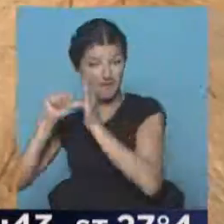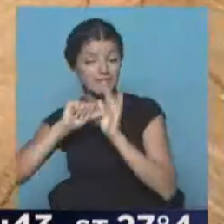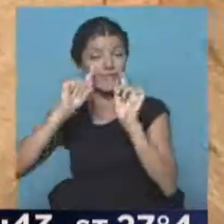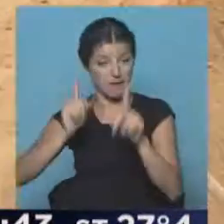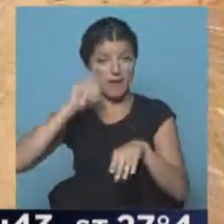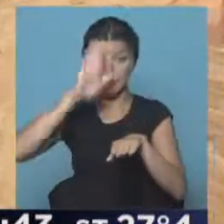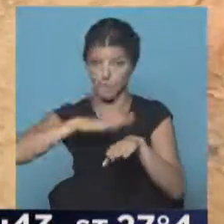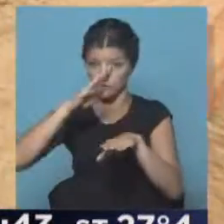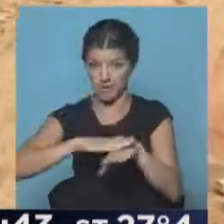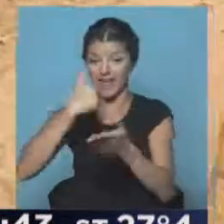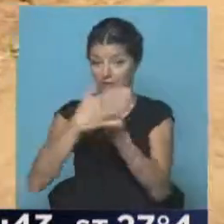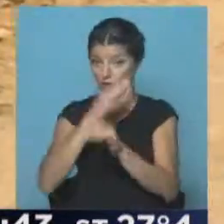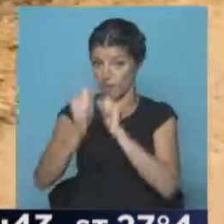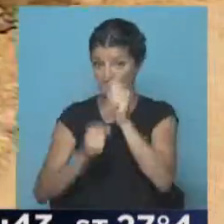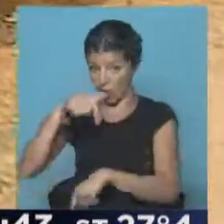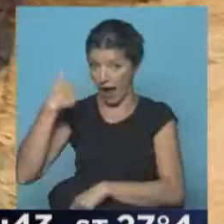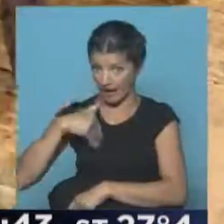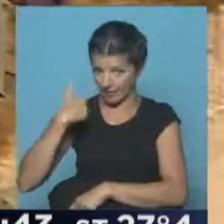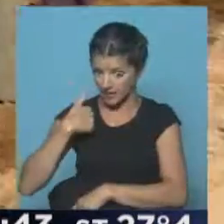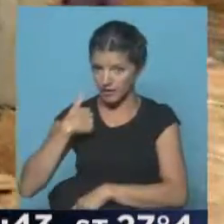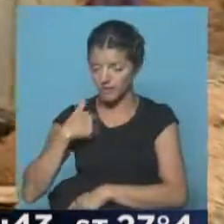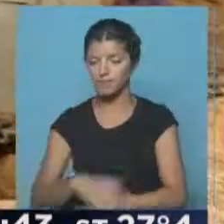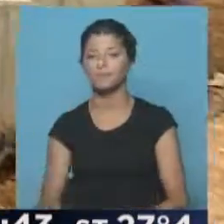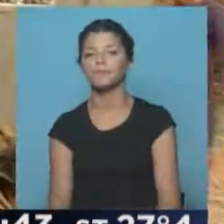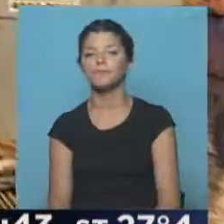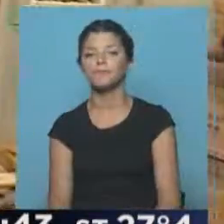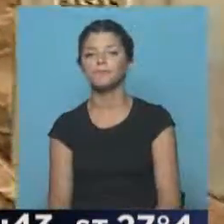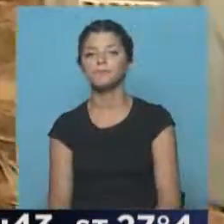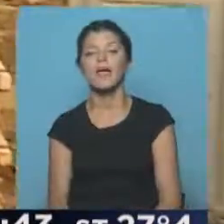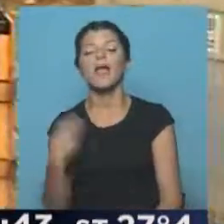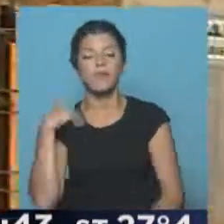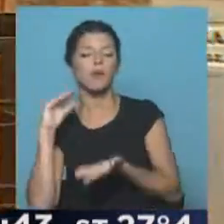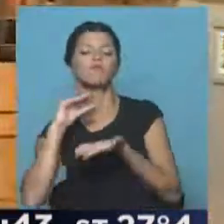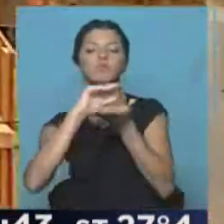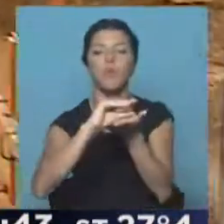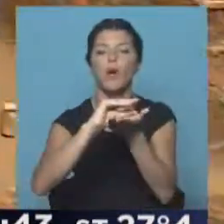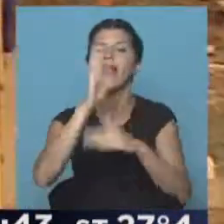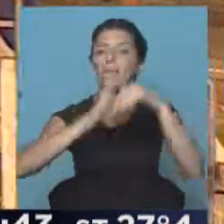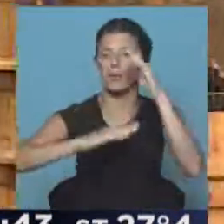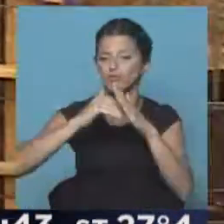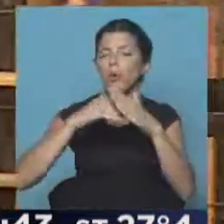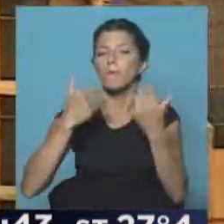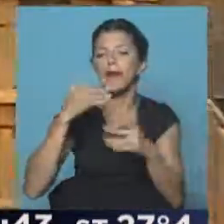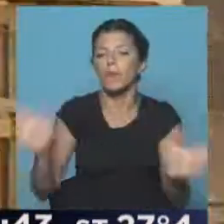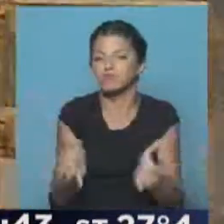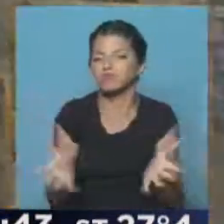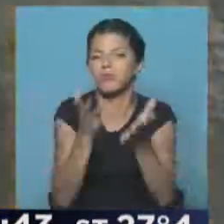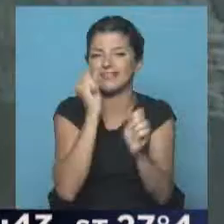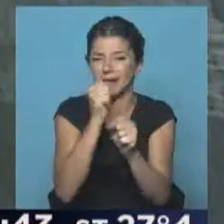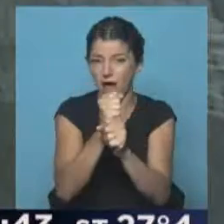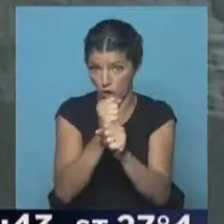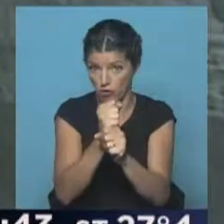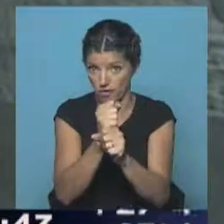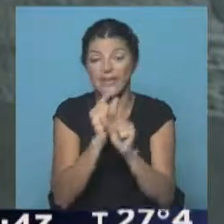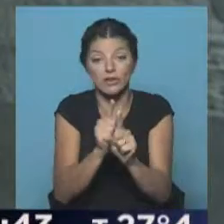responsabilidad de los empresarios argentinos. Tienen que ir a una parte productiva de la economía, generar puestos de trabajo, que esos puestos de